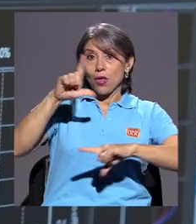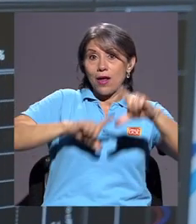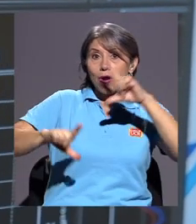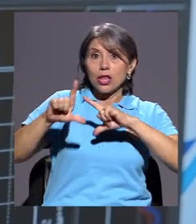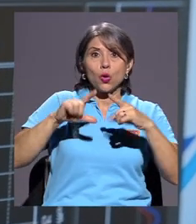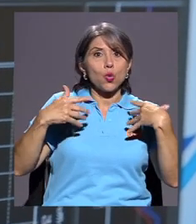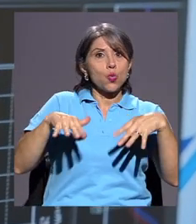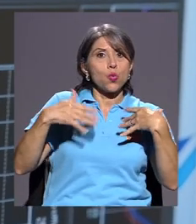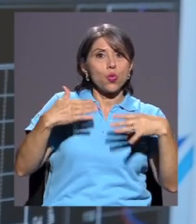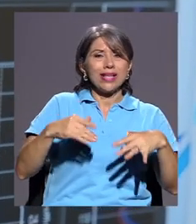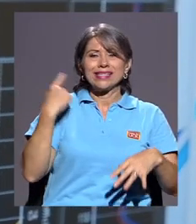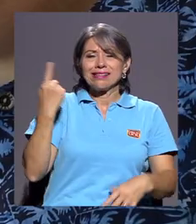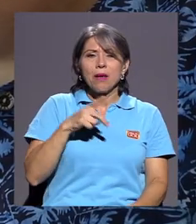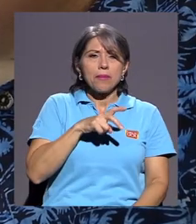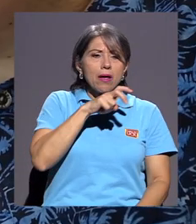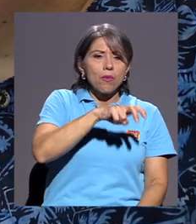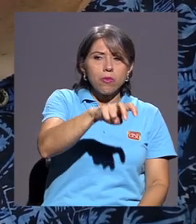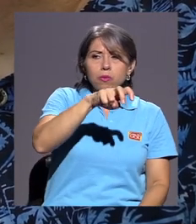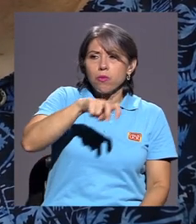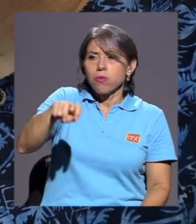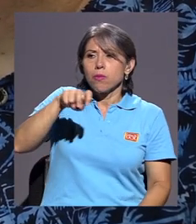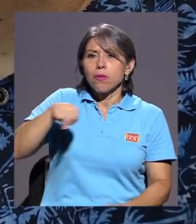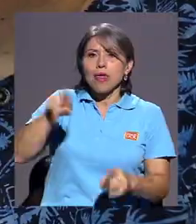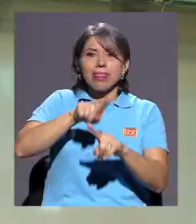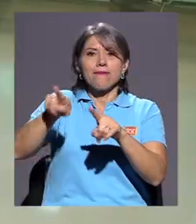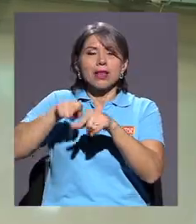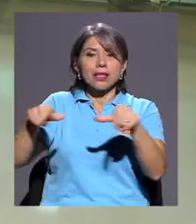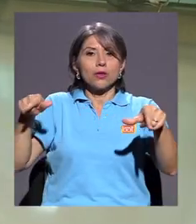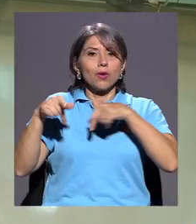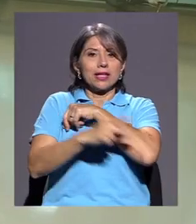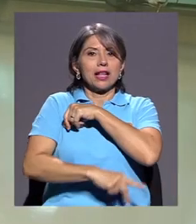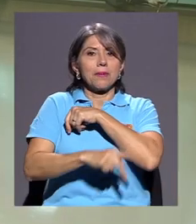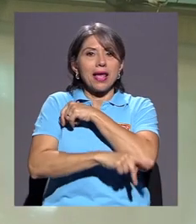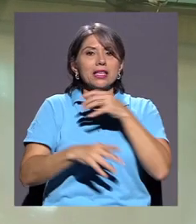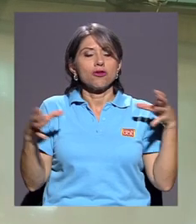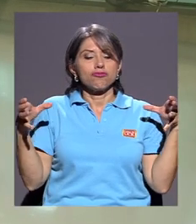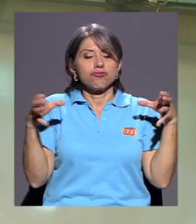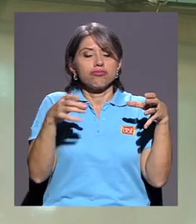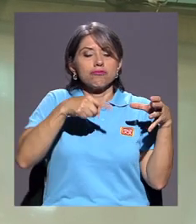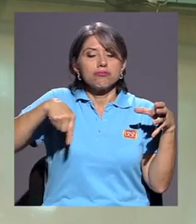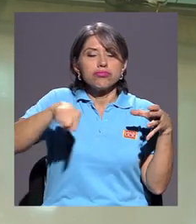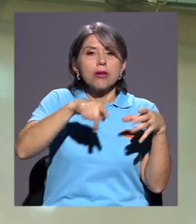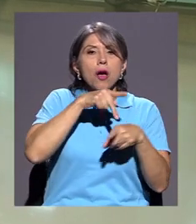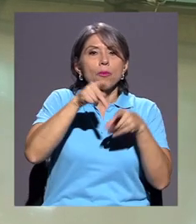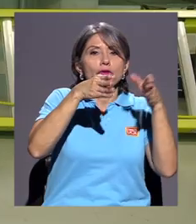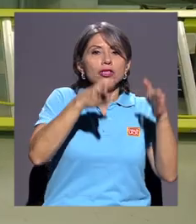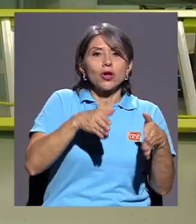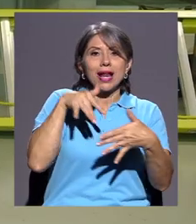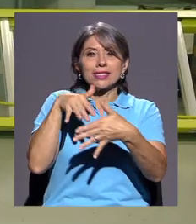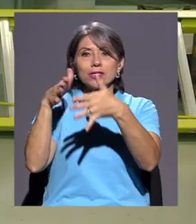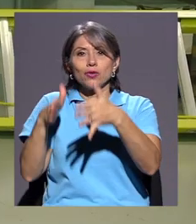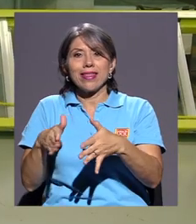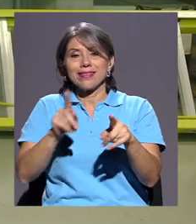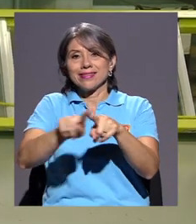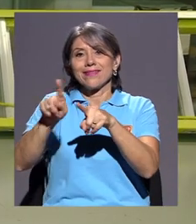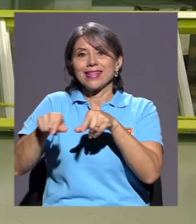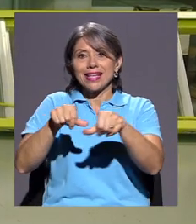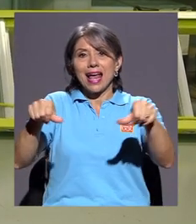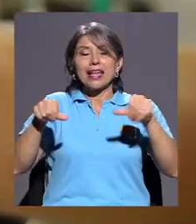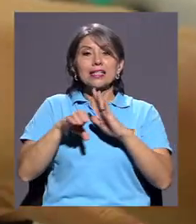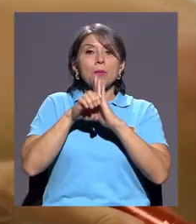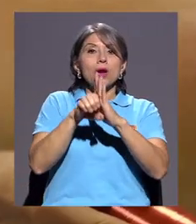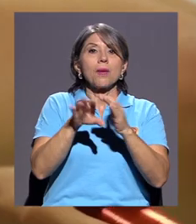están realizando giras a diferentes zonas del país. Está conformado por profesionales y estudiantes de diversas áreas,